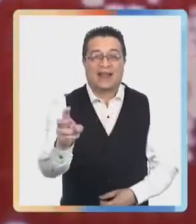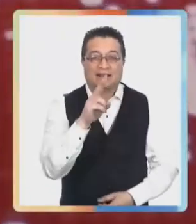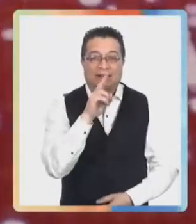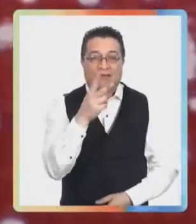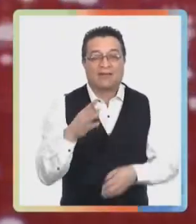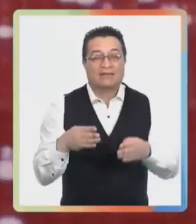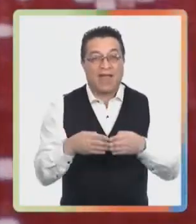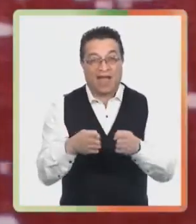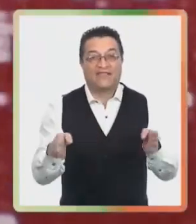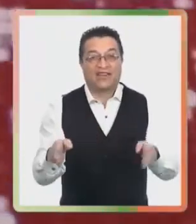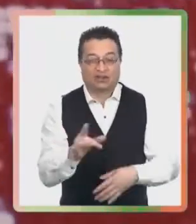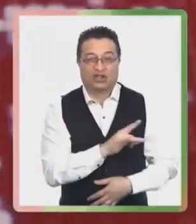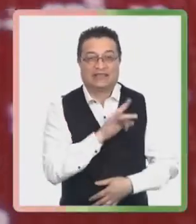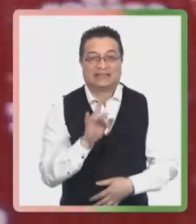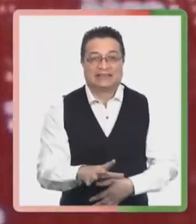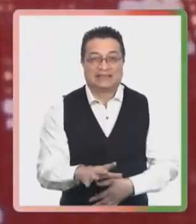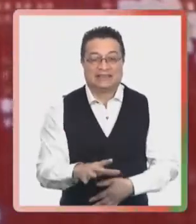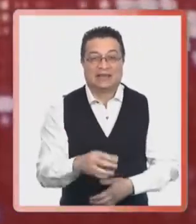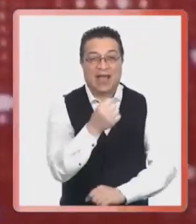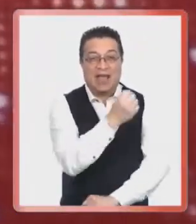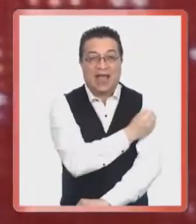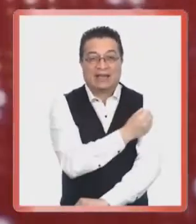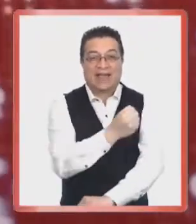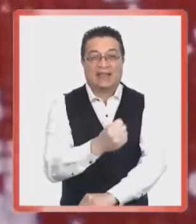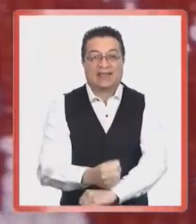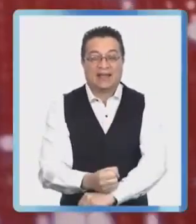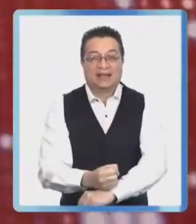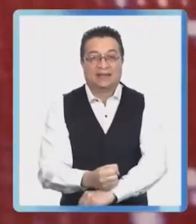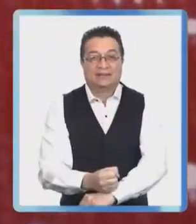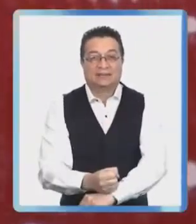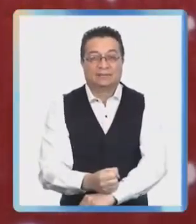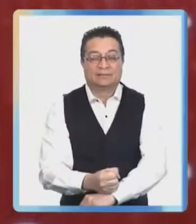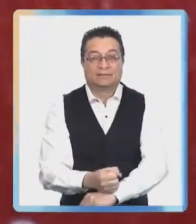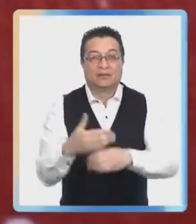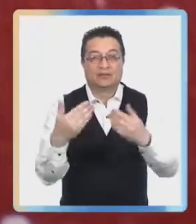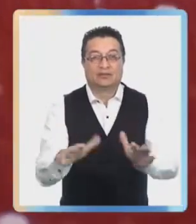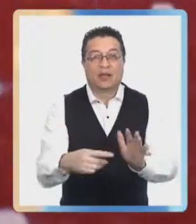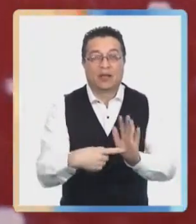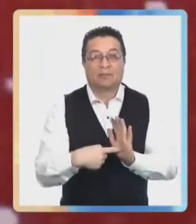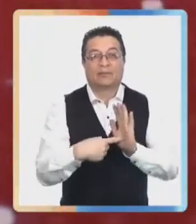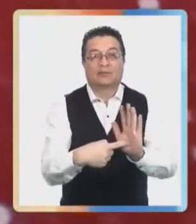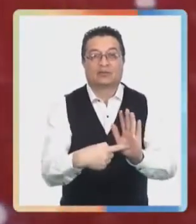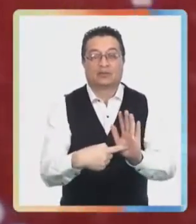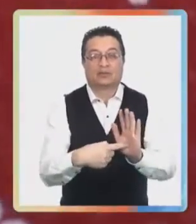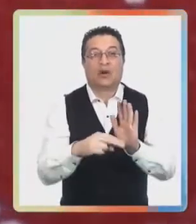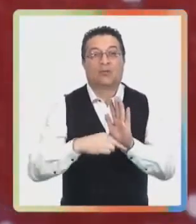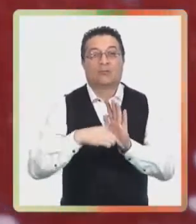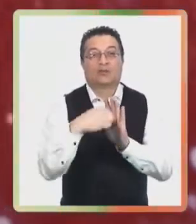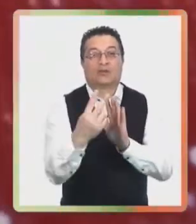Asociación Regional de Canales de Televisión de Señal Abierta de Chile, Arcatel,